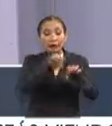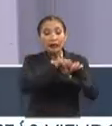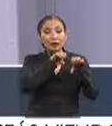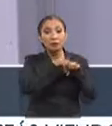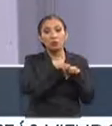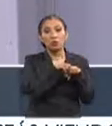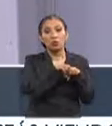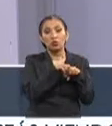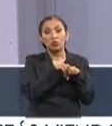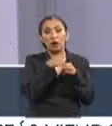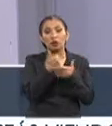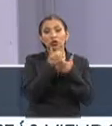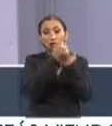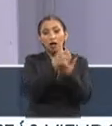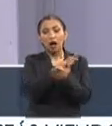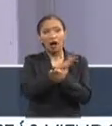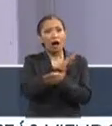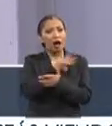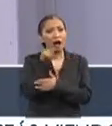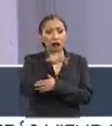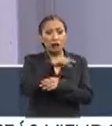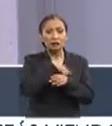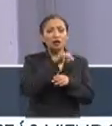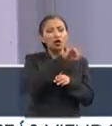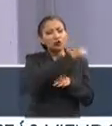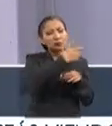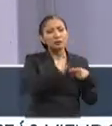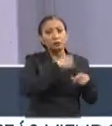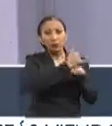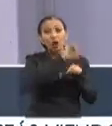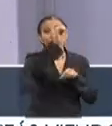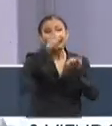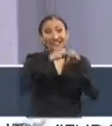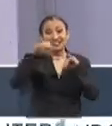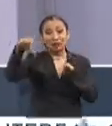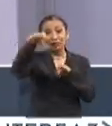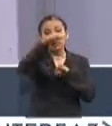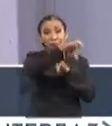colaborativo. Se involucra no solo él, sino investigadores